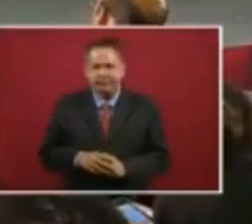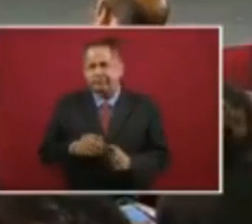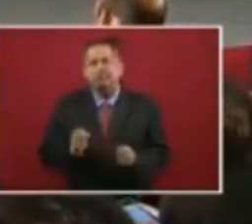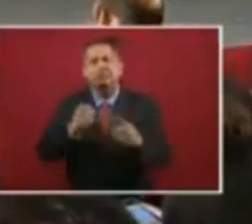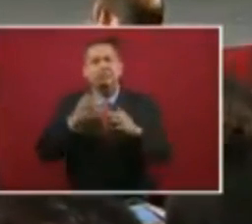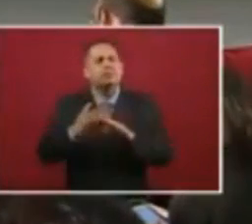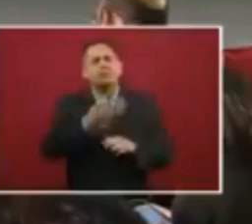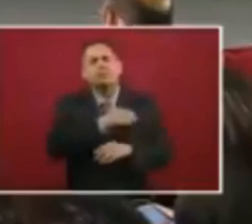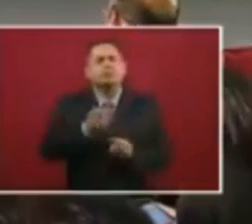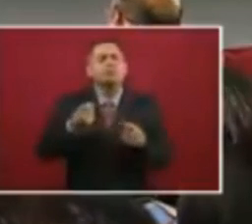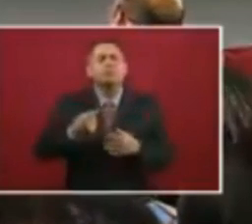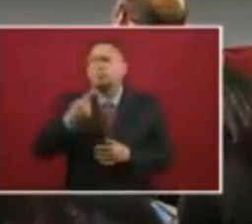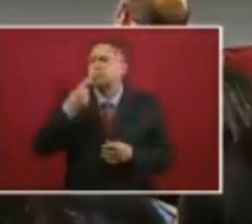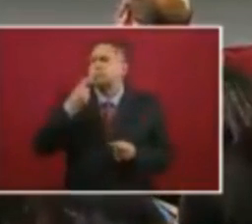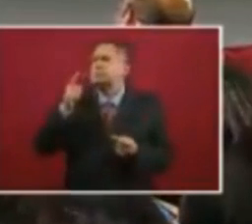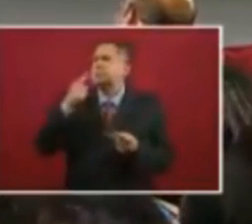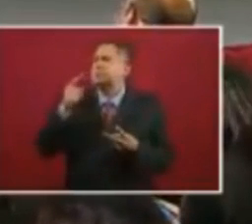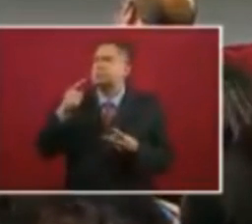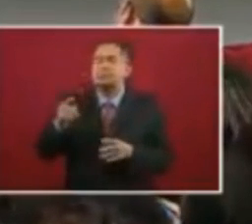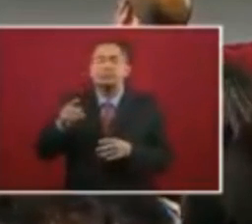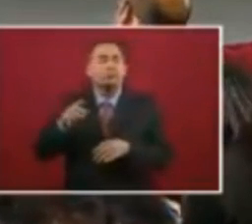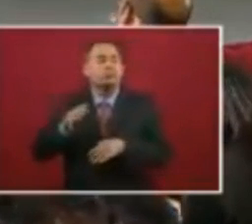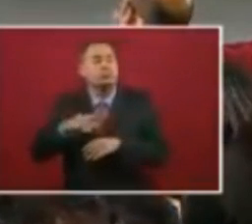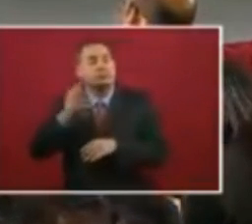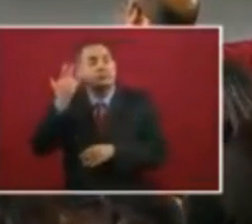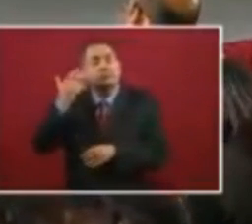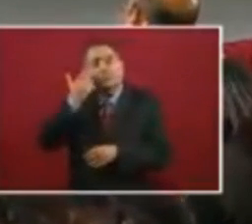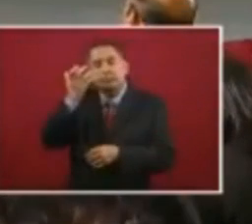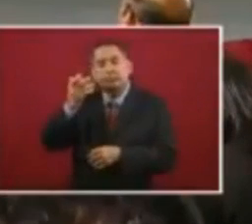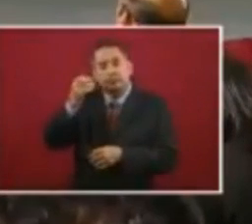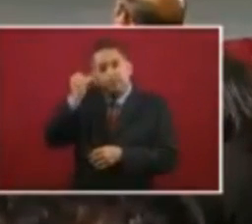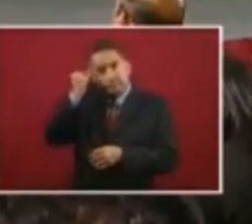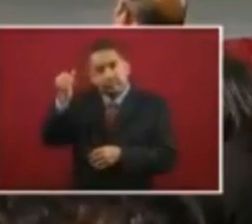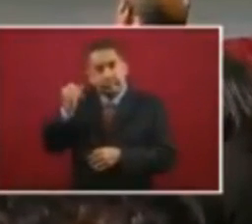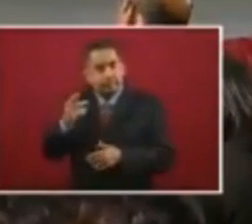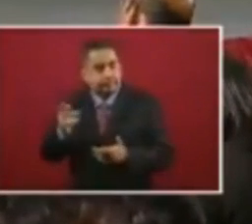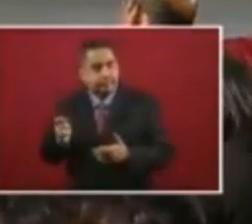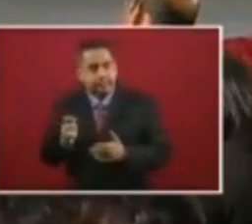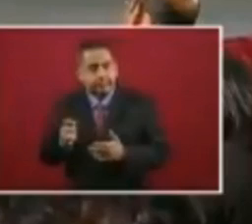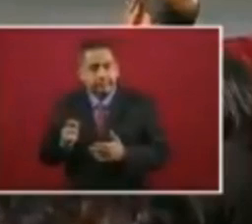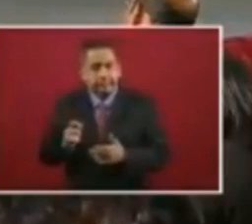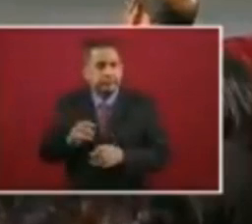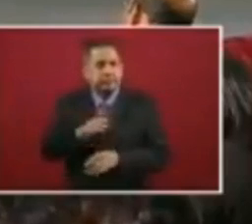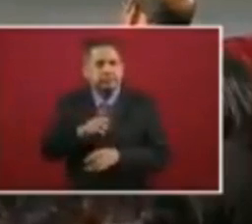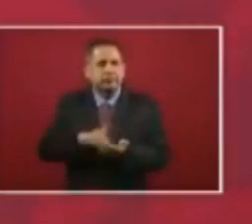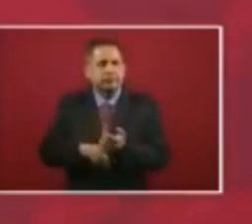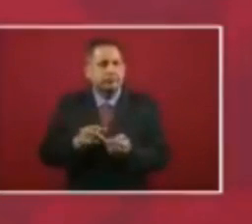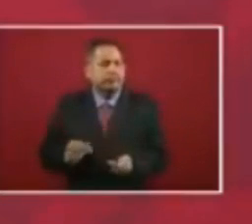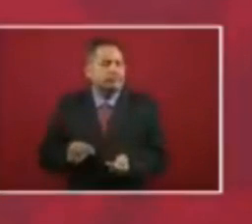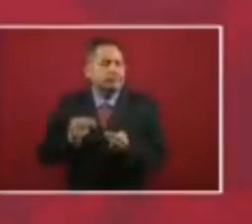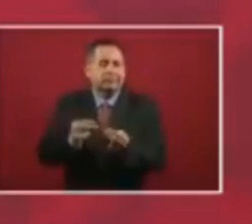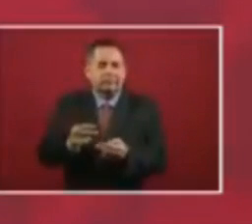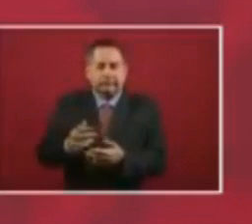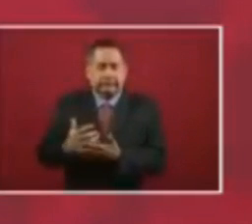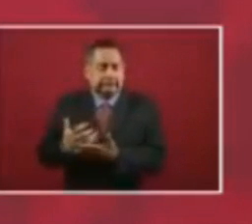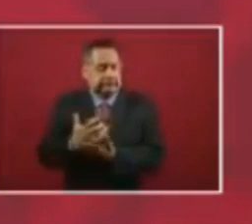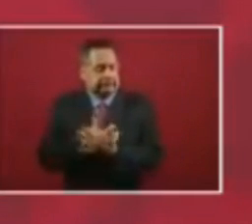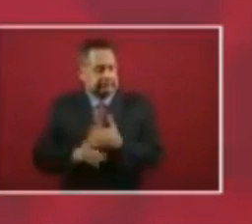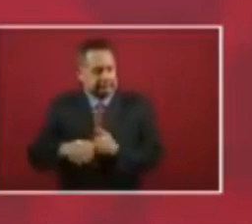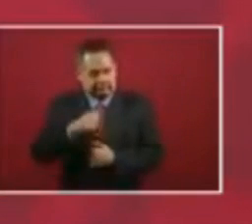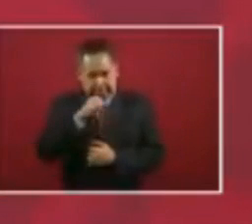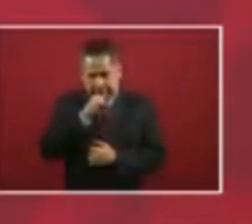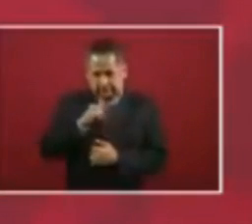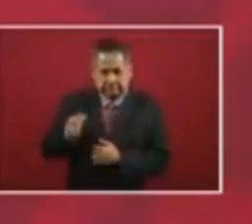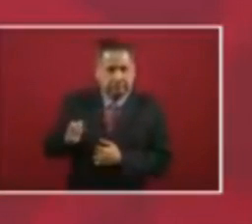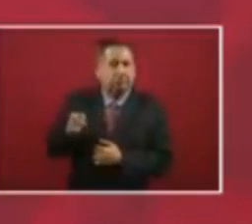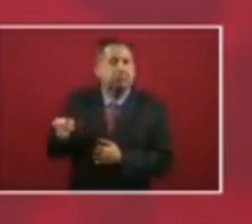¿Cuántos amparos se presentaron cuando querían hacer el negocio jugosísimo